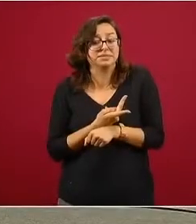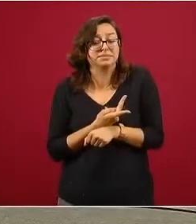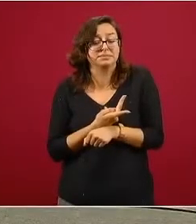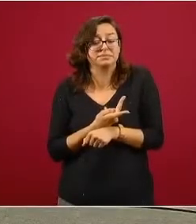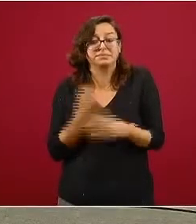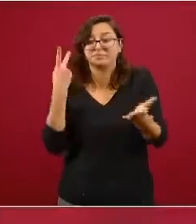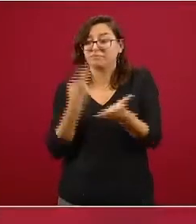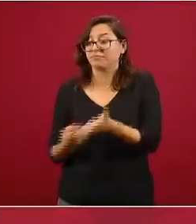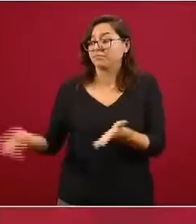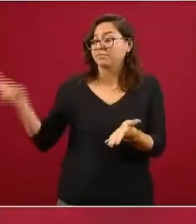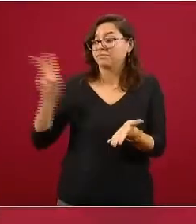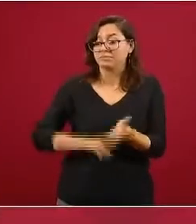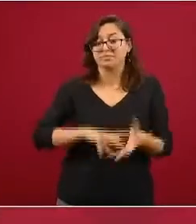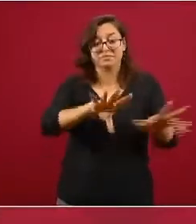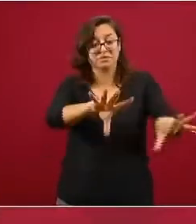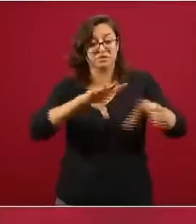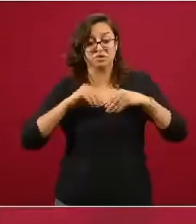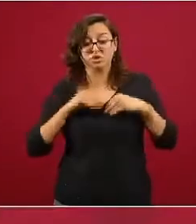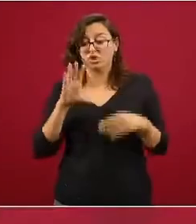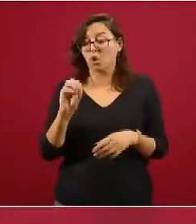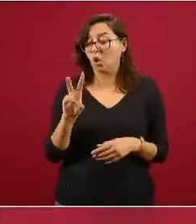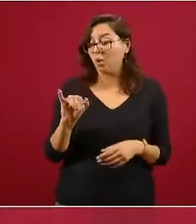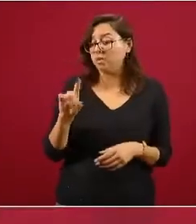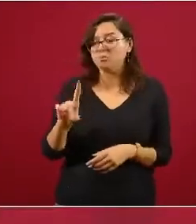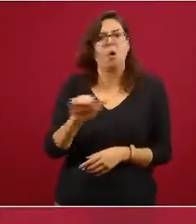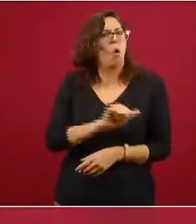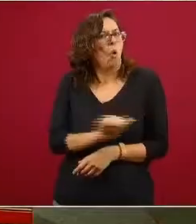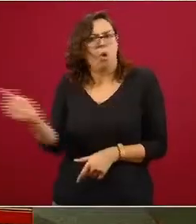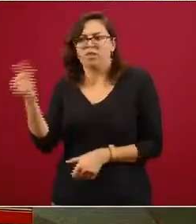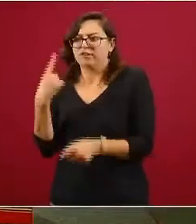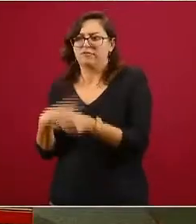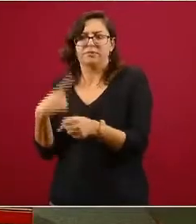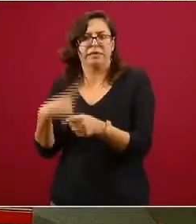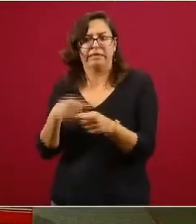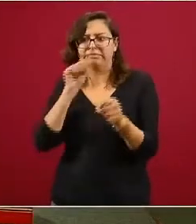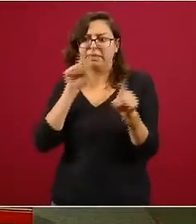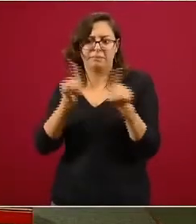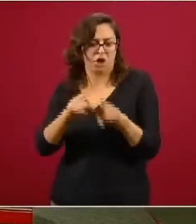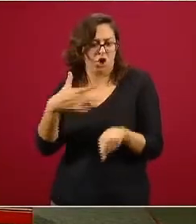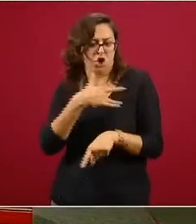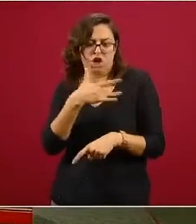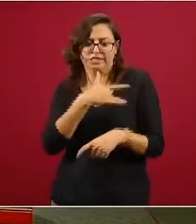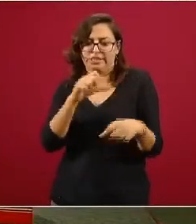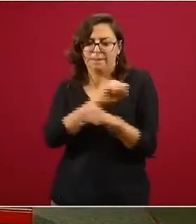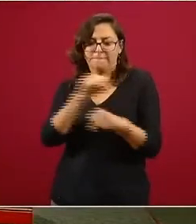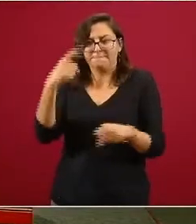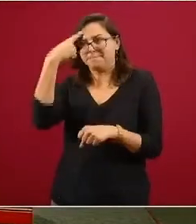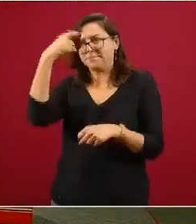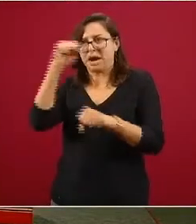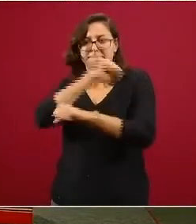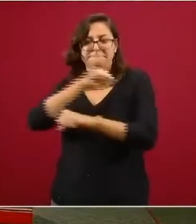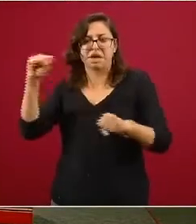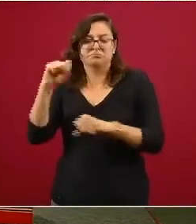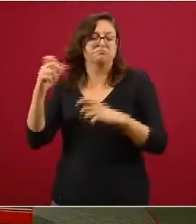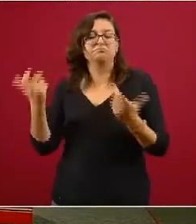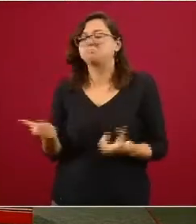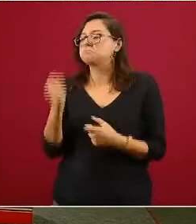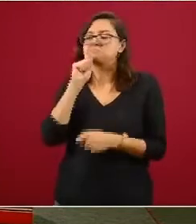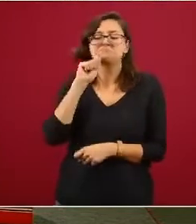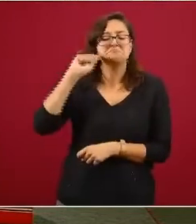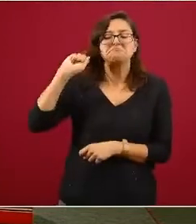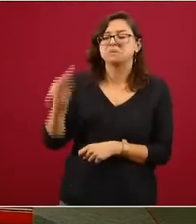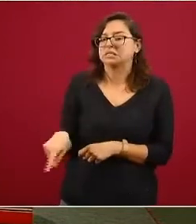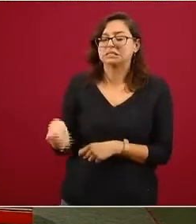presentan COVID o cualquier otra emergencia, lo mismo pasa con los infartos cardíacos, los infartos cerebrales, con las